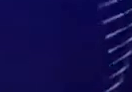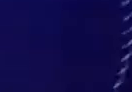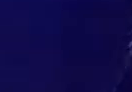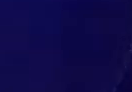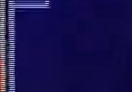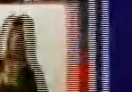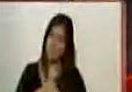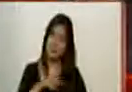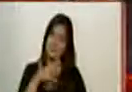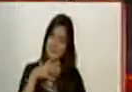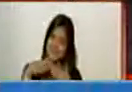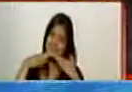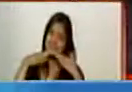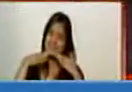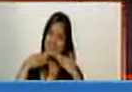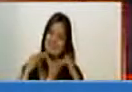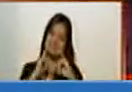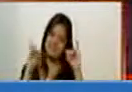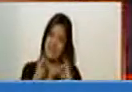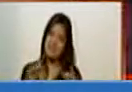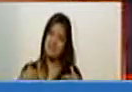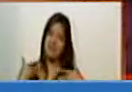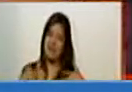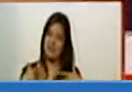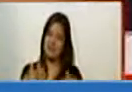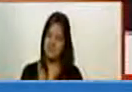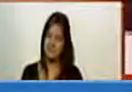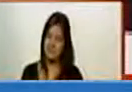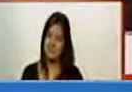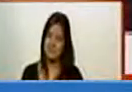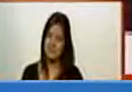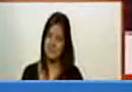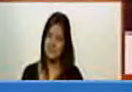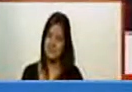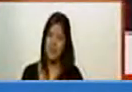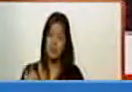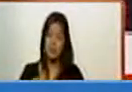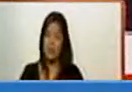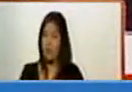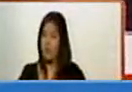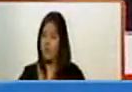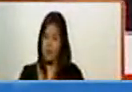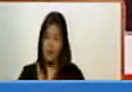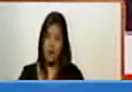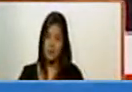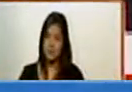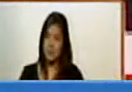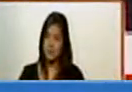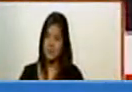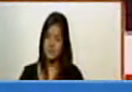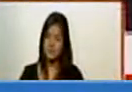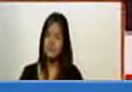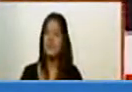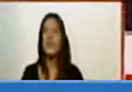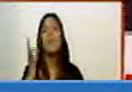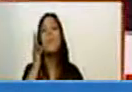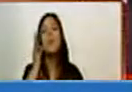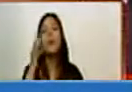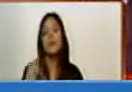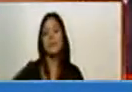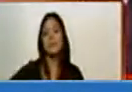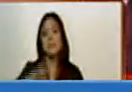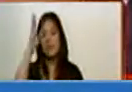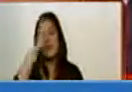declaraciones. Nosotros nos alegramos que así sea. Sumamos todo nuestro esfuerzo y nuestra voz, presidenta Dilma,